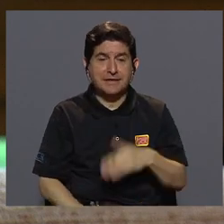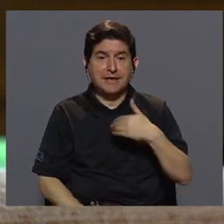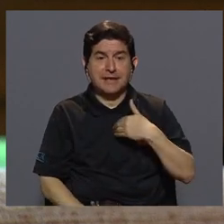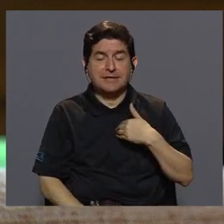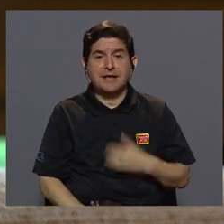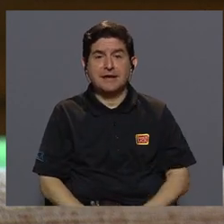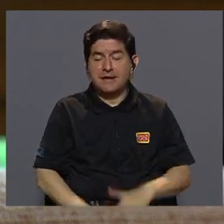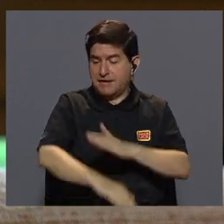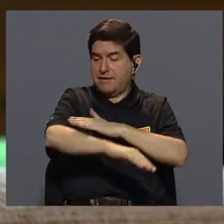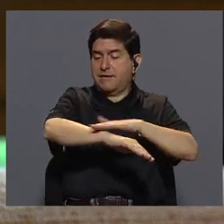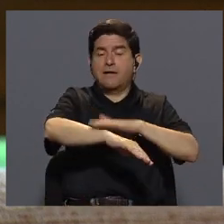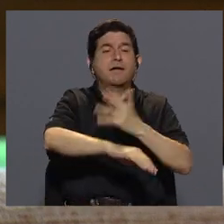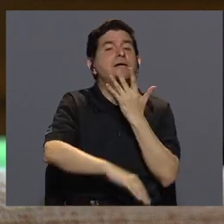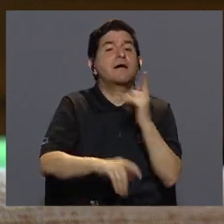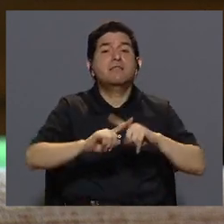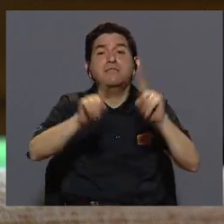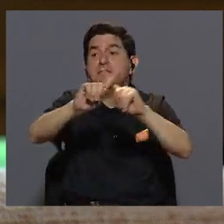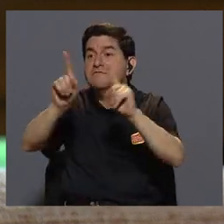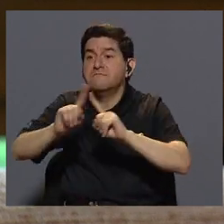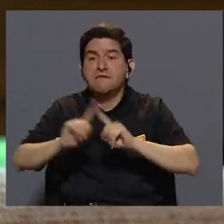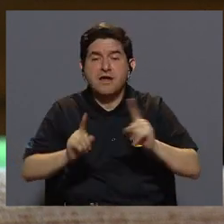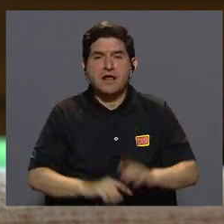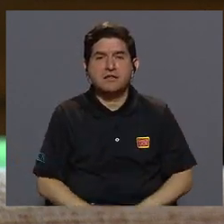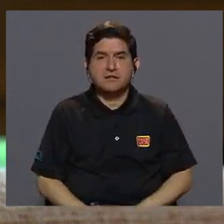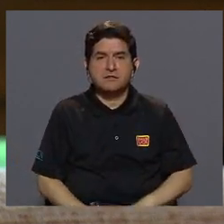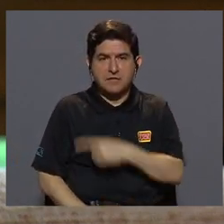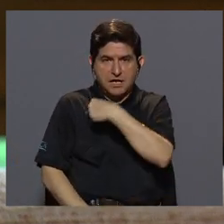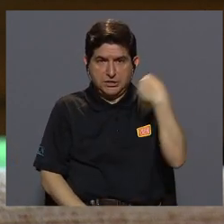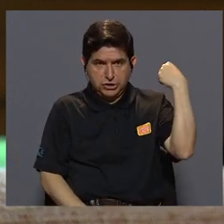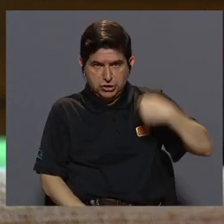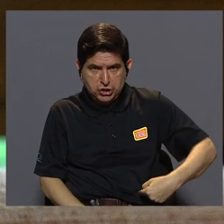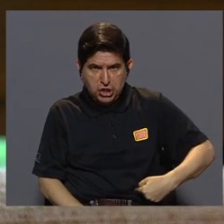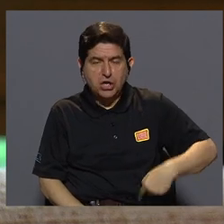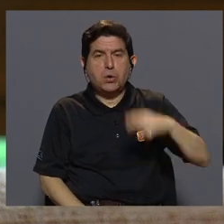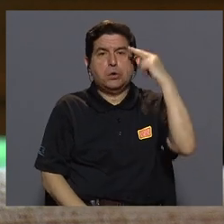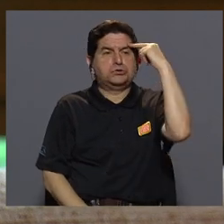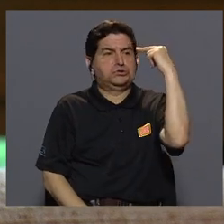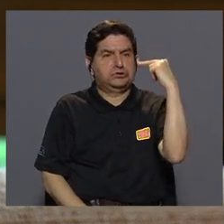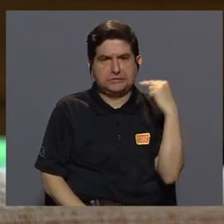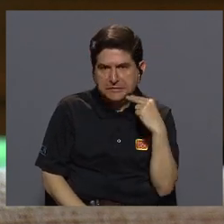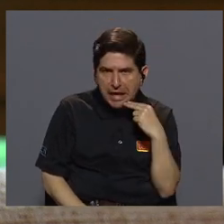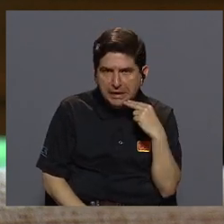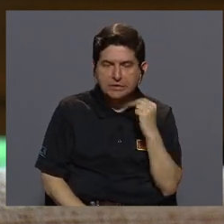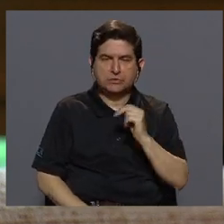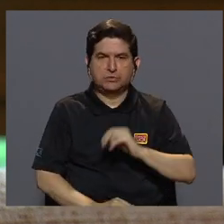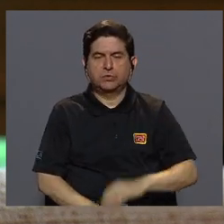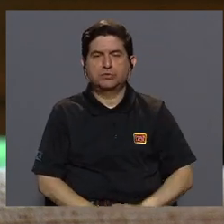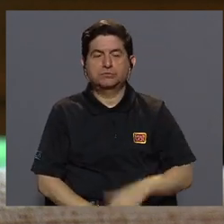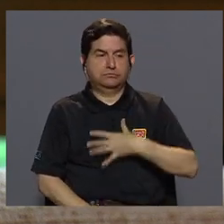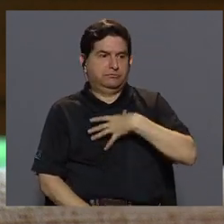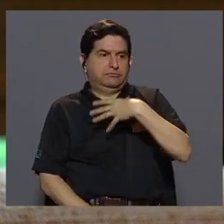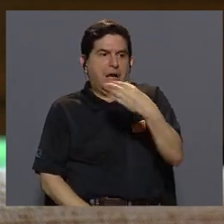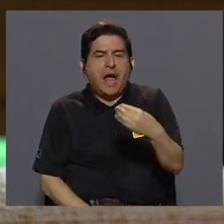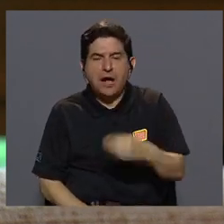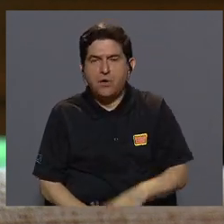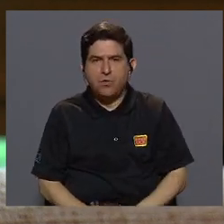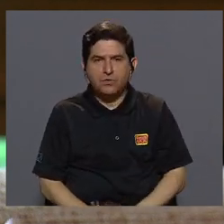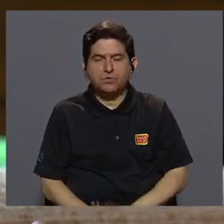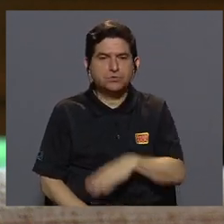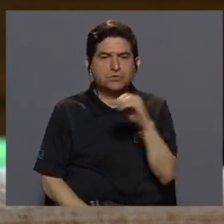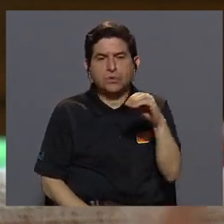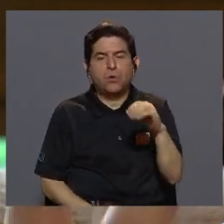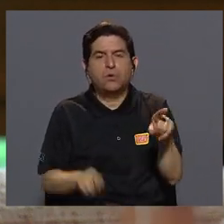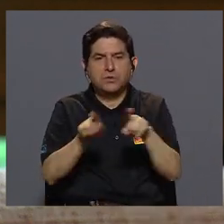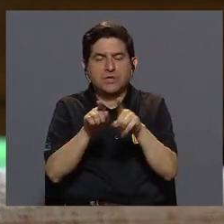con etnias distintas. Habían chinos, habían negros, habían blancos y habían